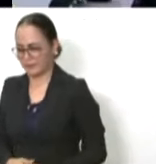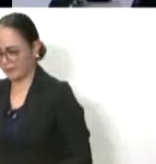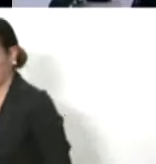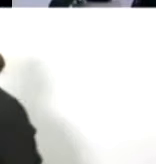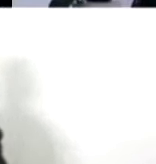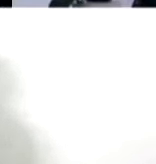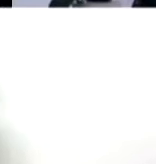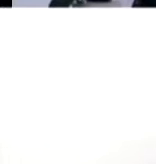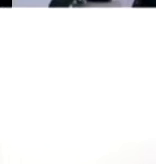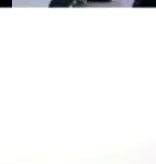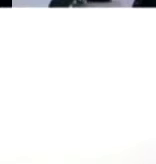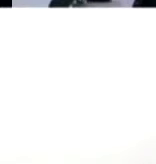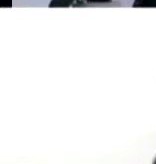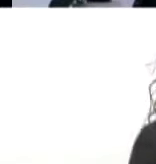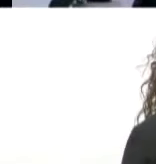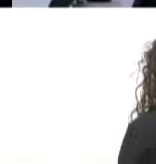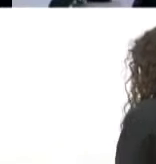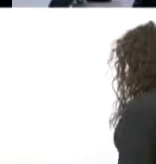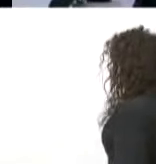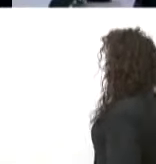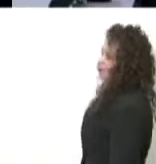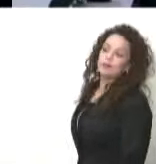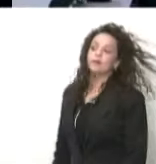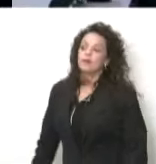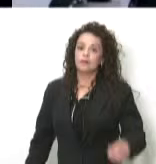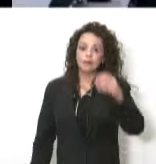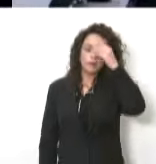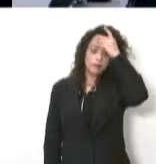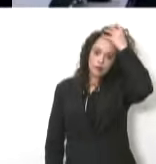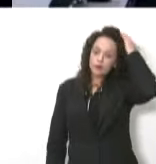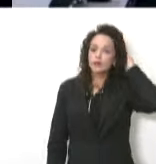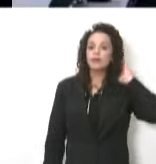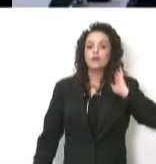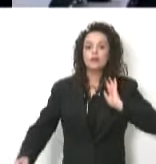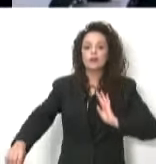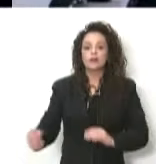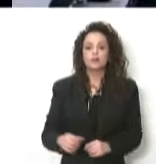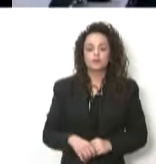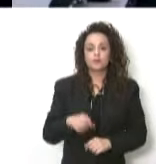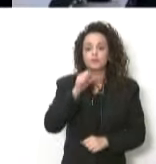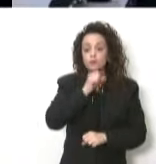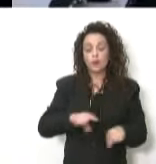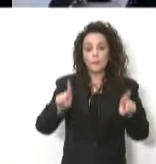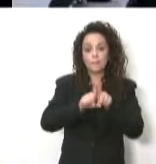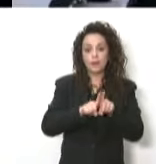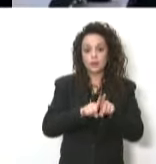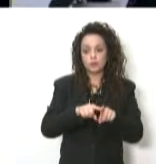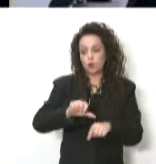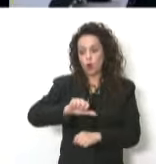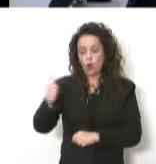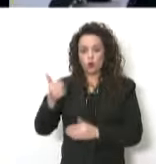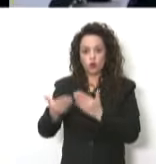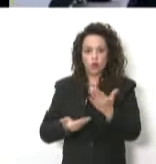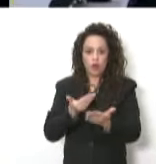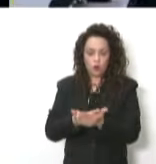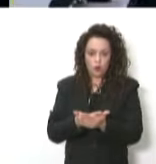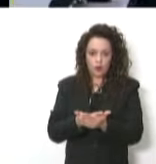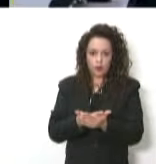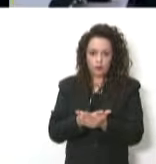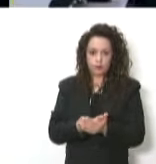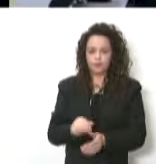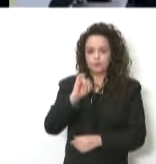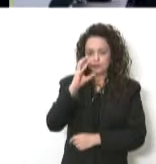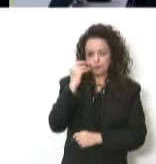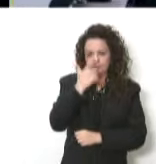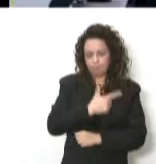Le solicito dar al siguiente punto de acuerdo el mismo tratamiento. Con gusto. Por instrucciones